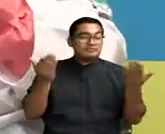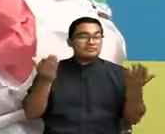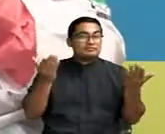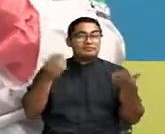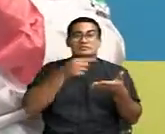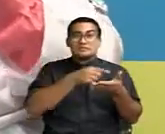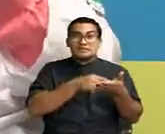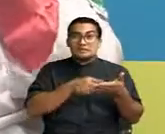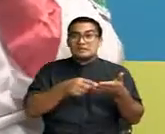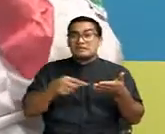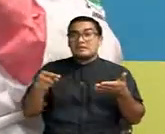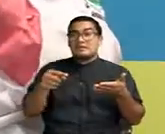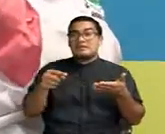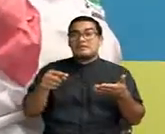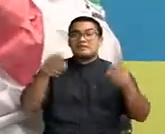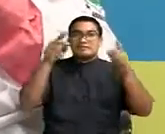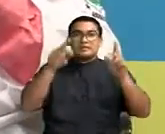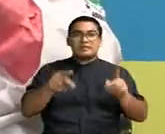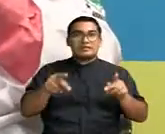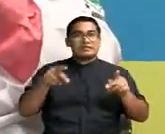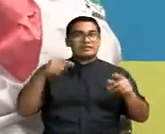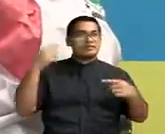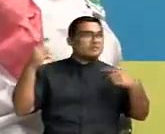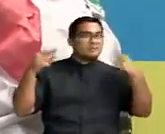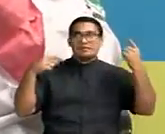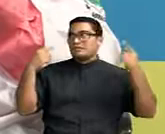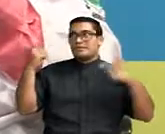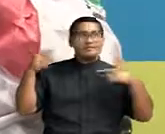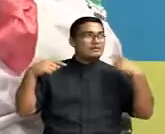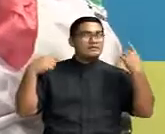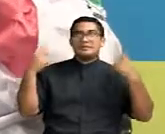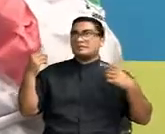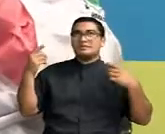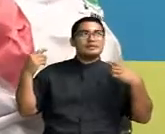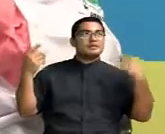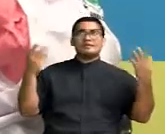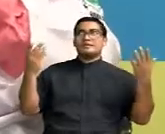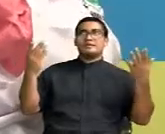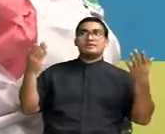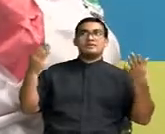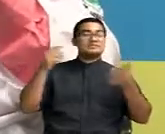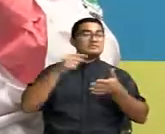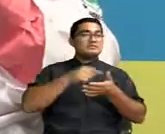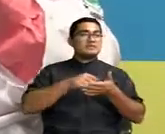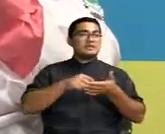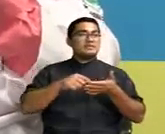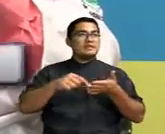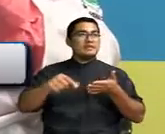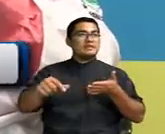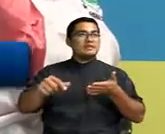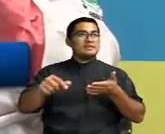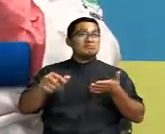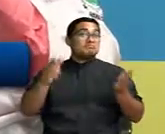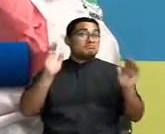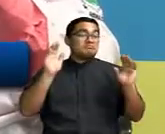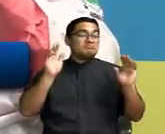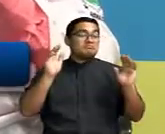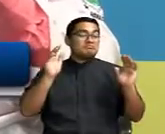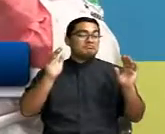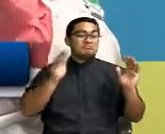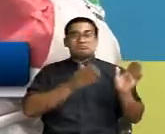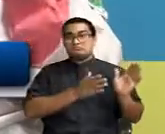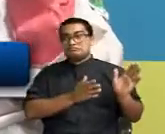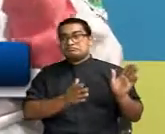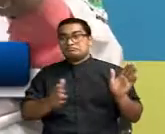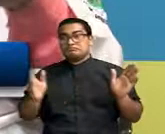semana o más tiempo. Es decir, la persona está maníaca en un episodio maníaco una semana o más tiempo. No está deprimida en ese momento.